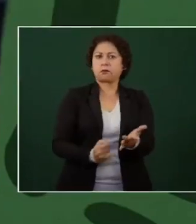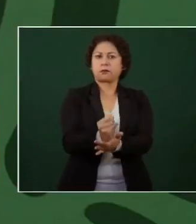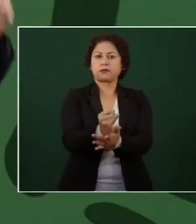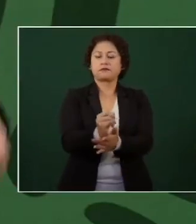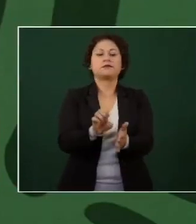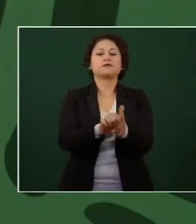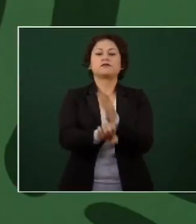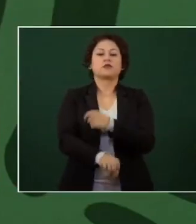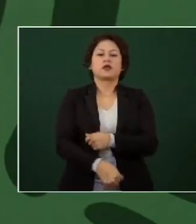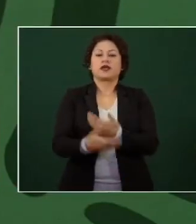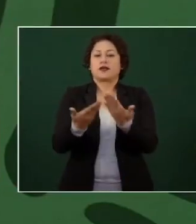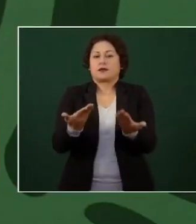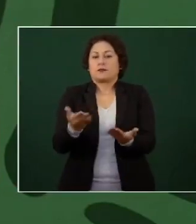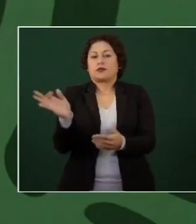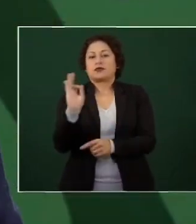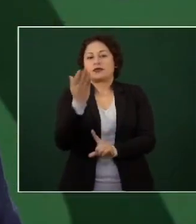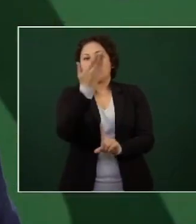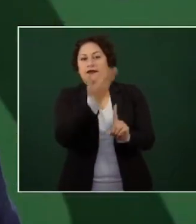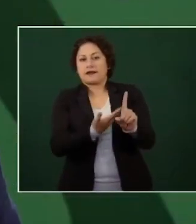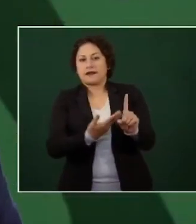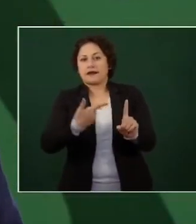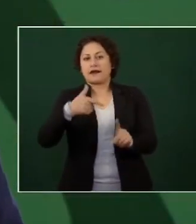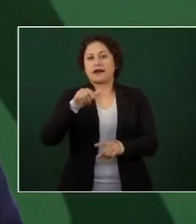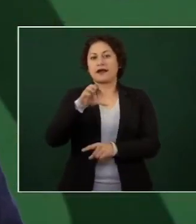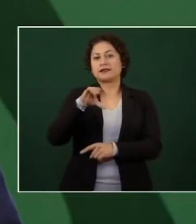García Luna sea inocente,